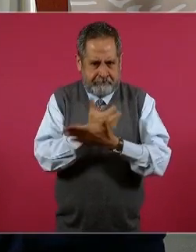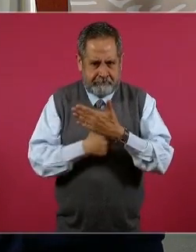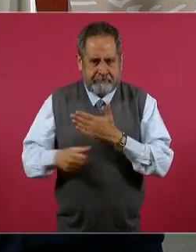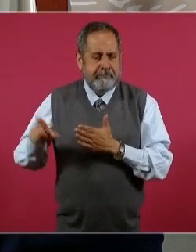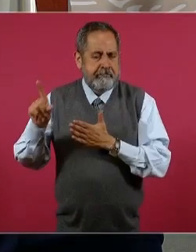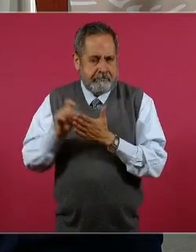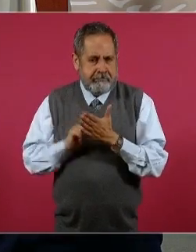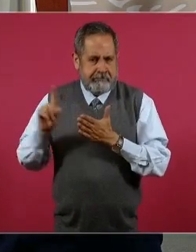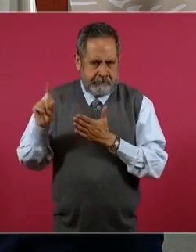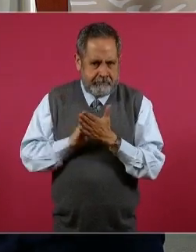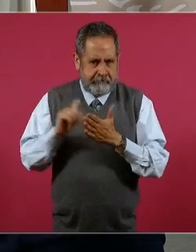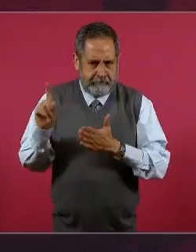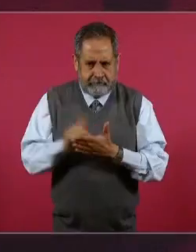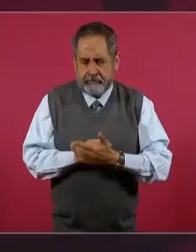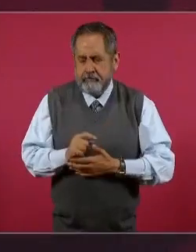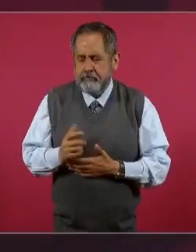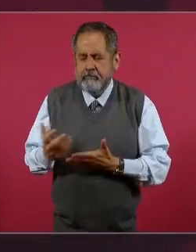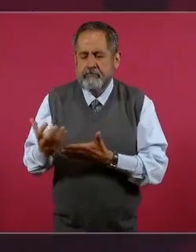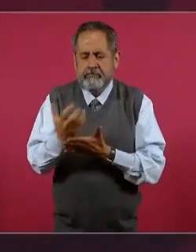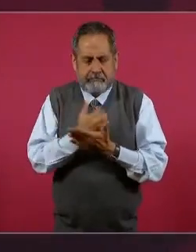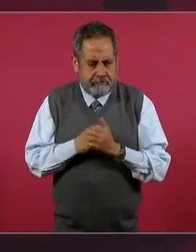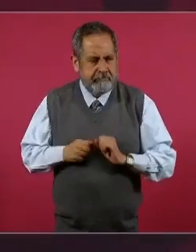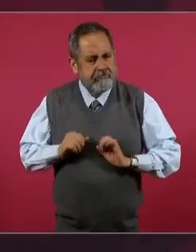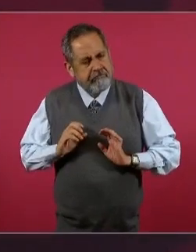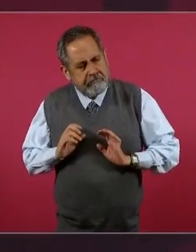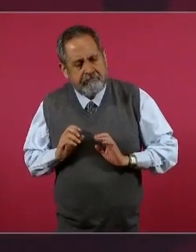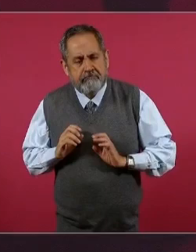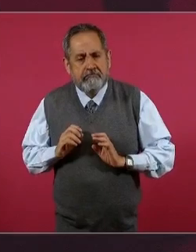y podía dejar